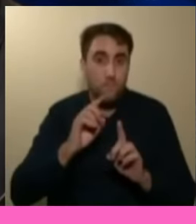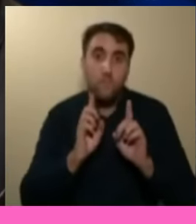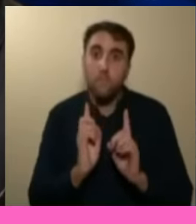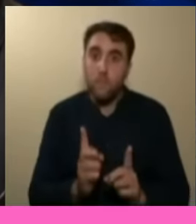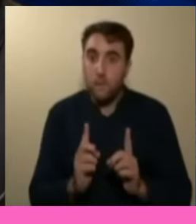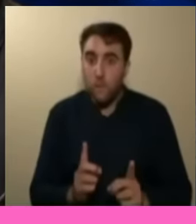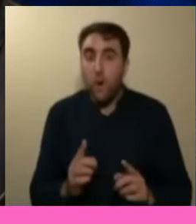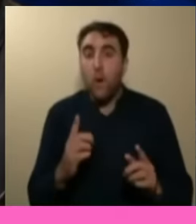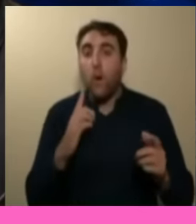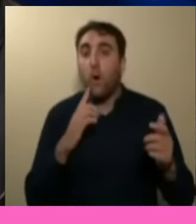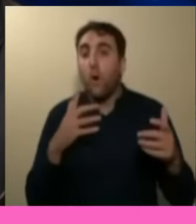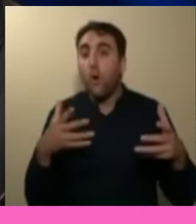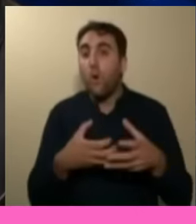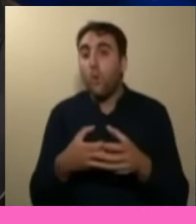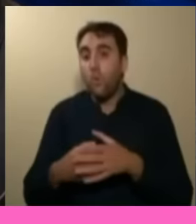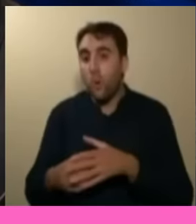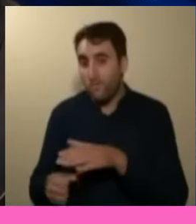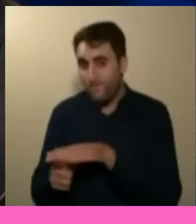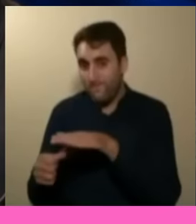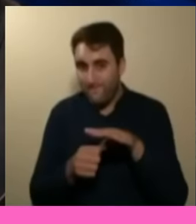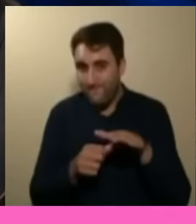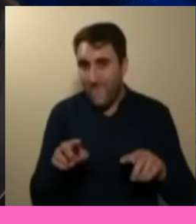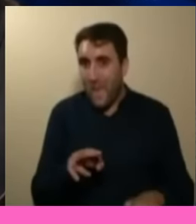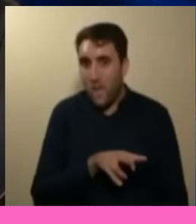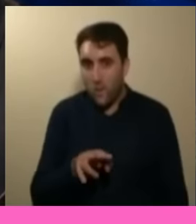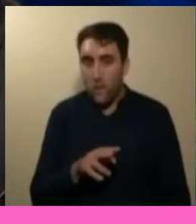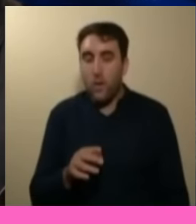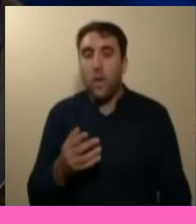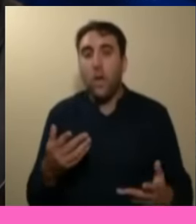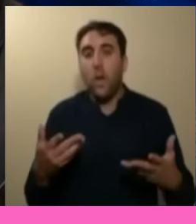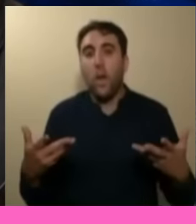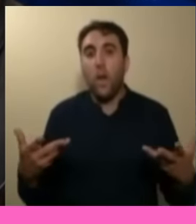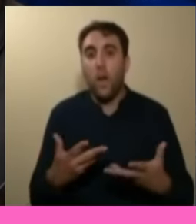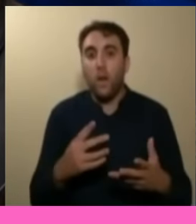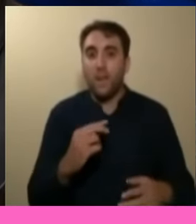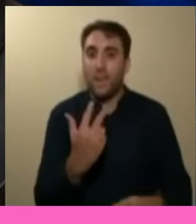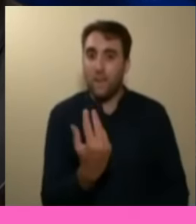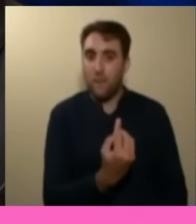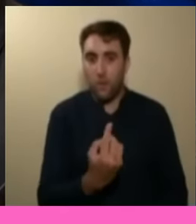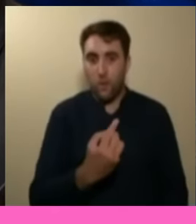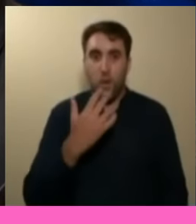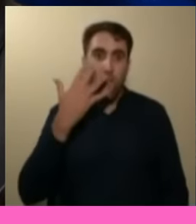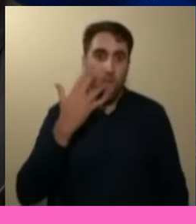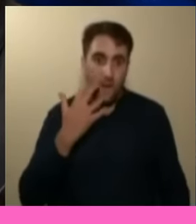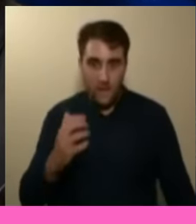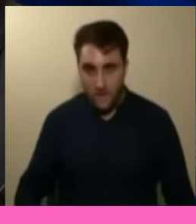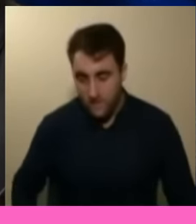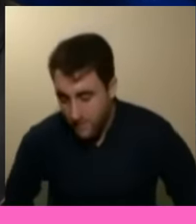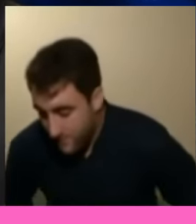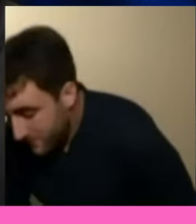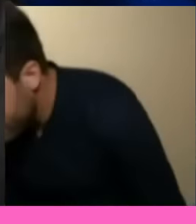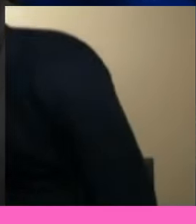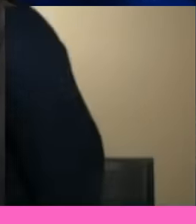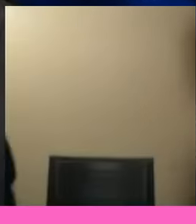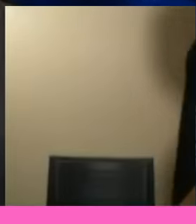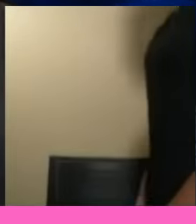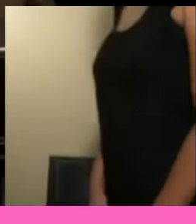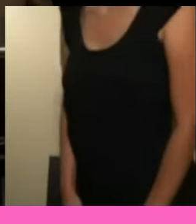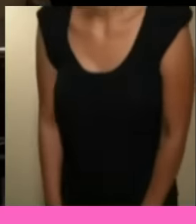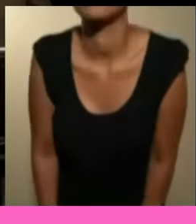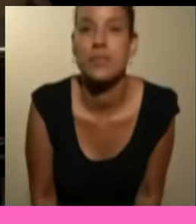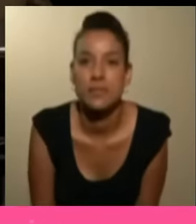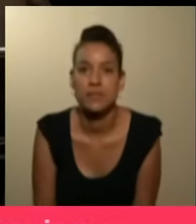sorteado en conjunto con los respectivos comandos de campaña. Tiene sus 3 minutos para el mensaje final el senador Mario